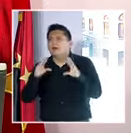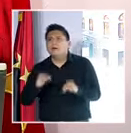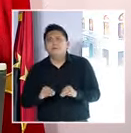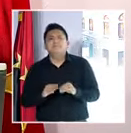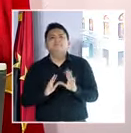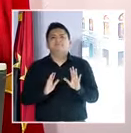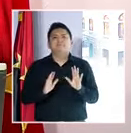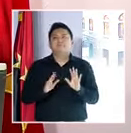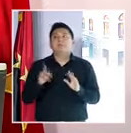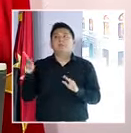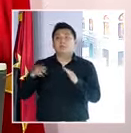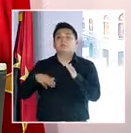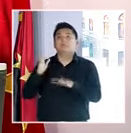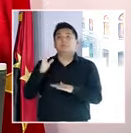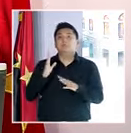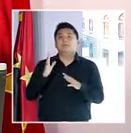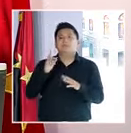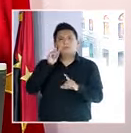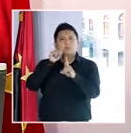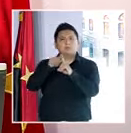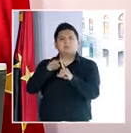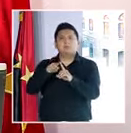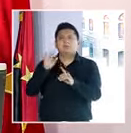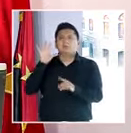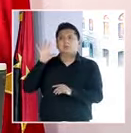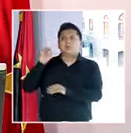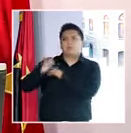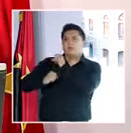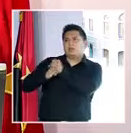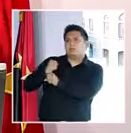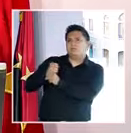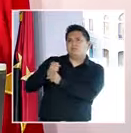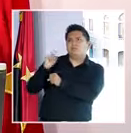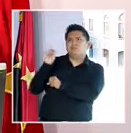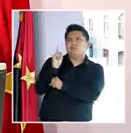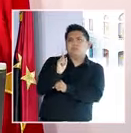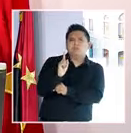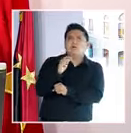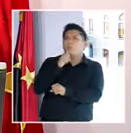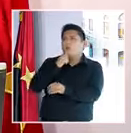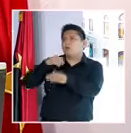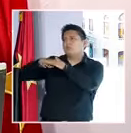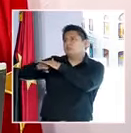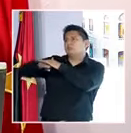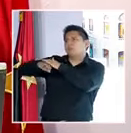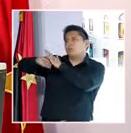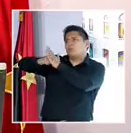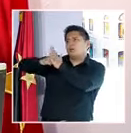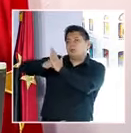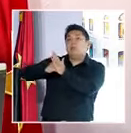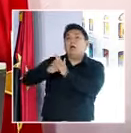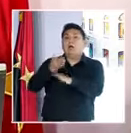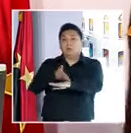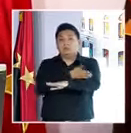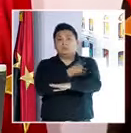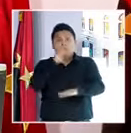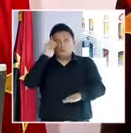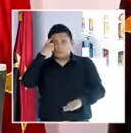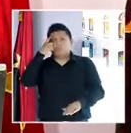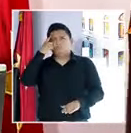más de 50 años. Lograr entender en ese momento por parte de quienes gobernaban el departamento,